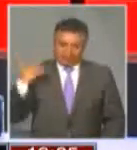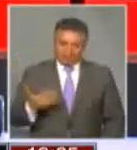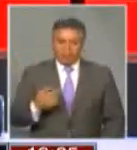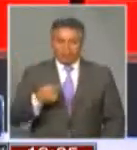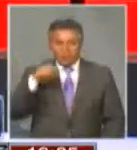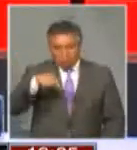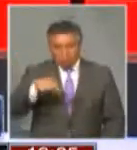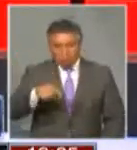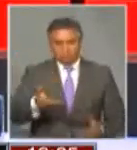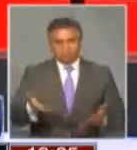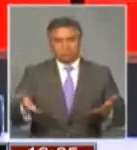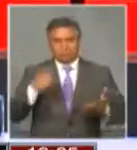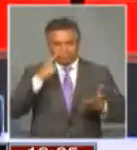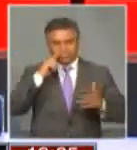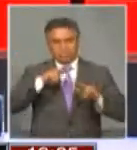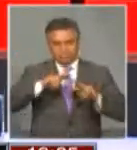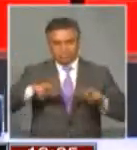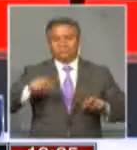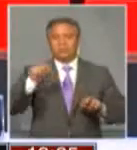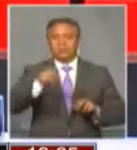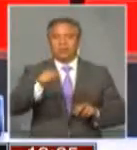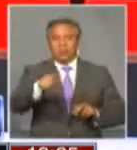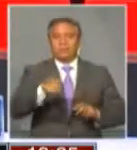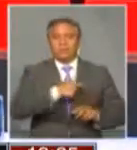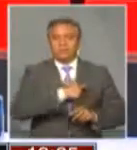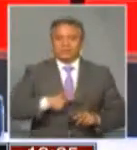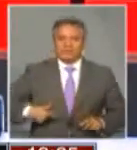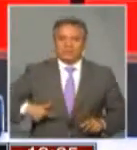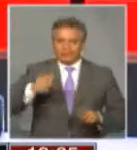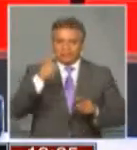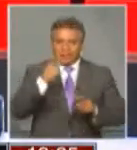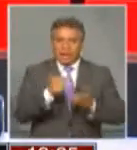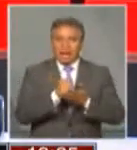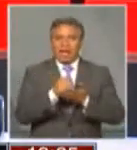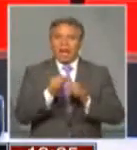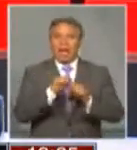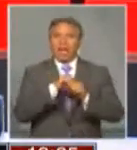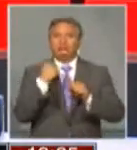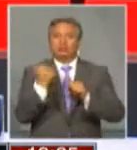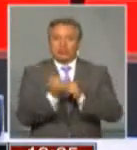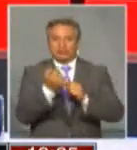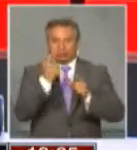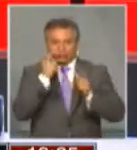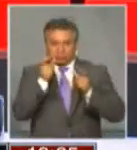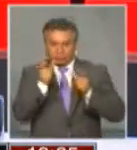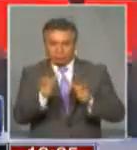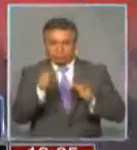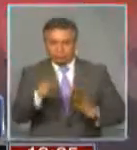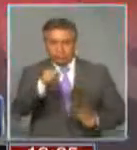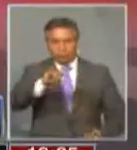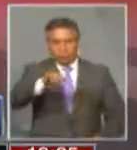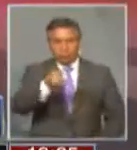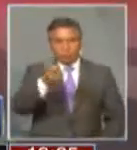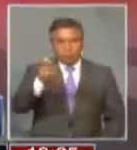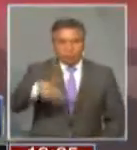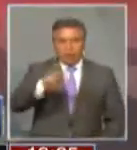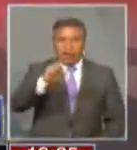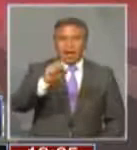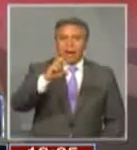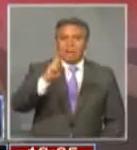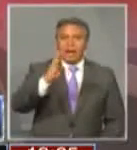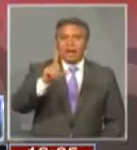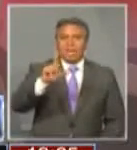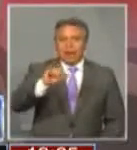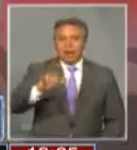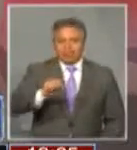tema, vamos a conversar justamente con el presidente de la Asociación de Fiscalizadores de Impuestos Internos, Juana Pablaza. Señora Pablaza, gracias por